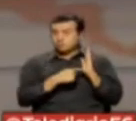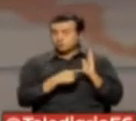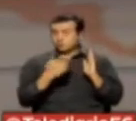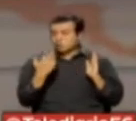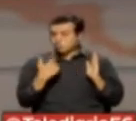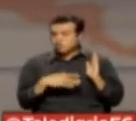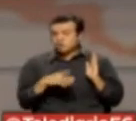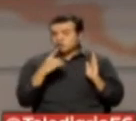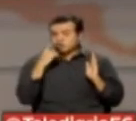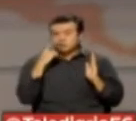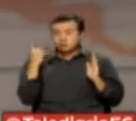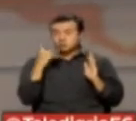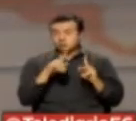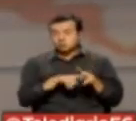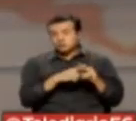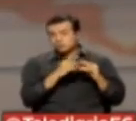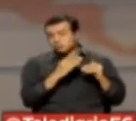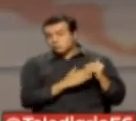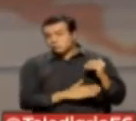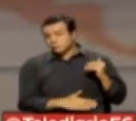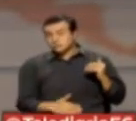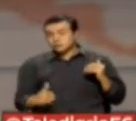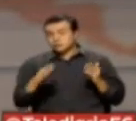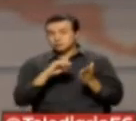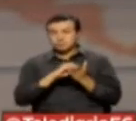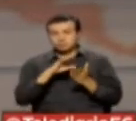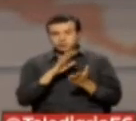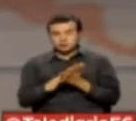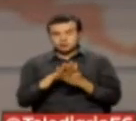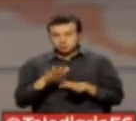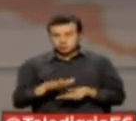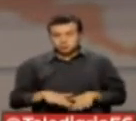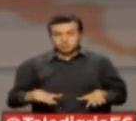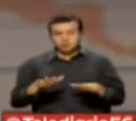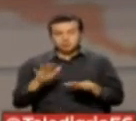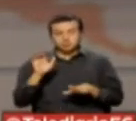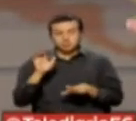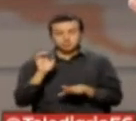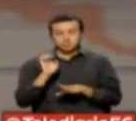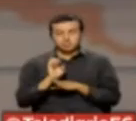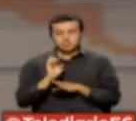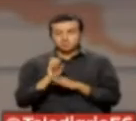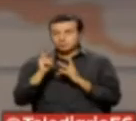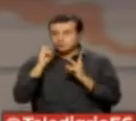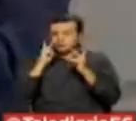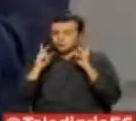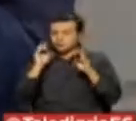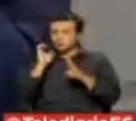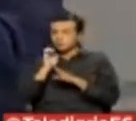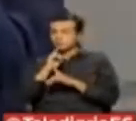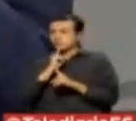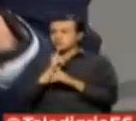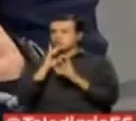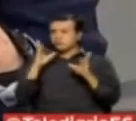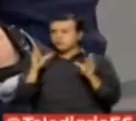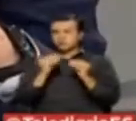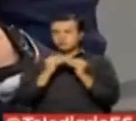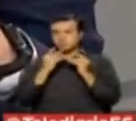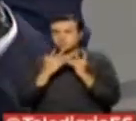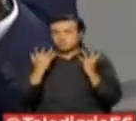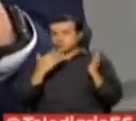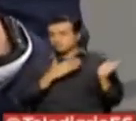para ver cómo se podría implementar aquí en el ecuador ahora cuando miramos en el ecuador el entramado la red